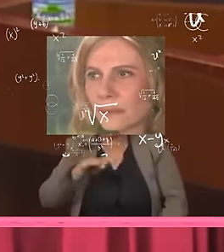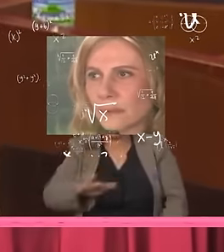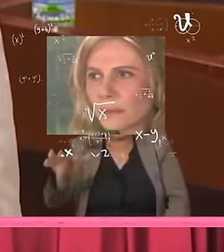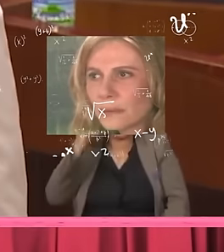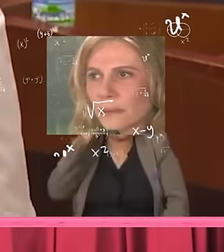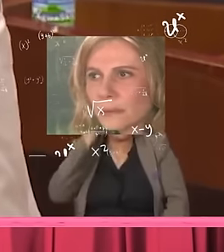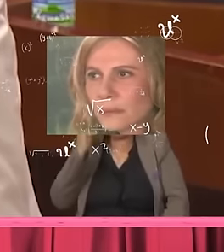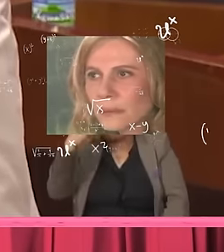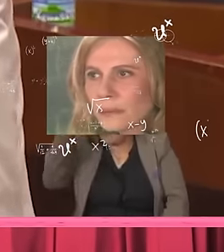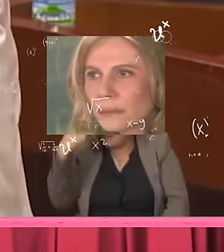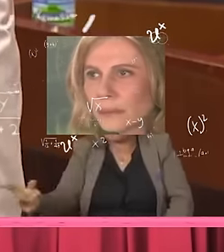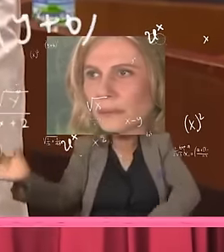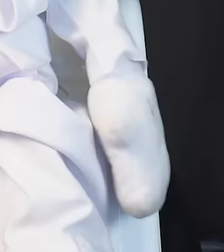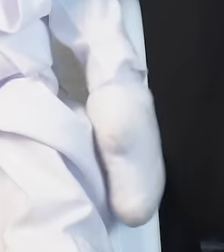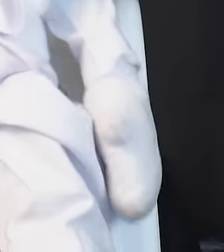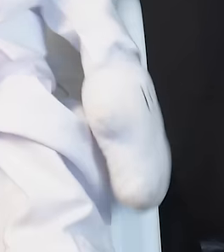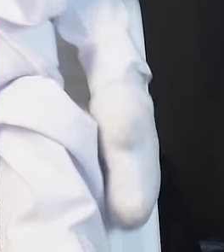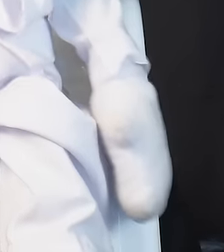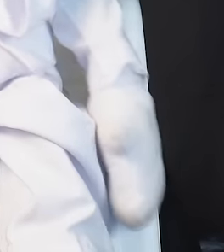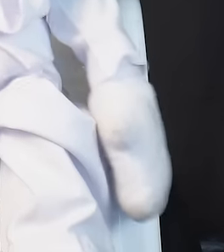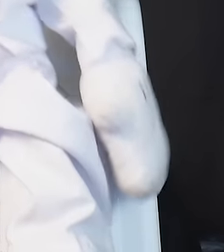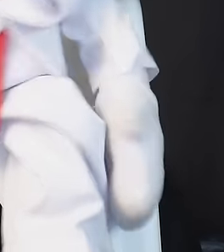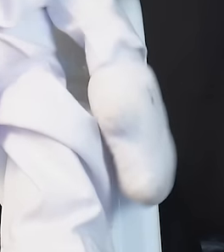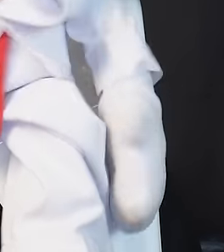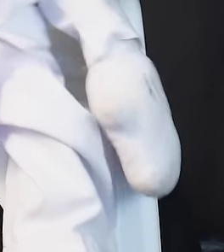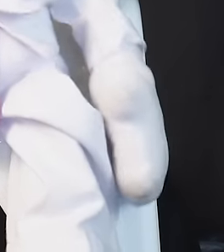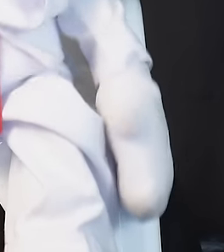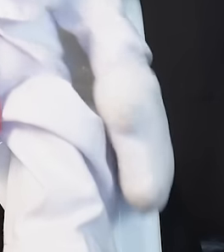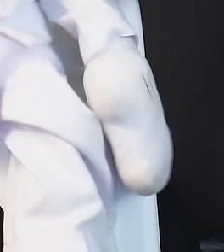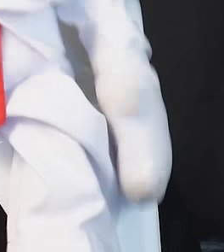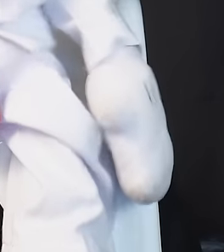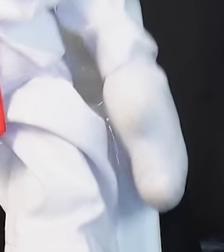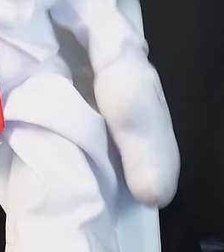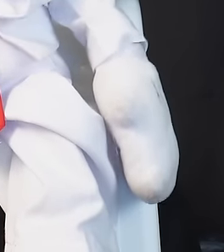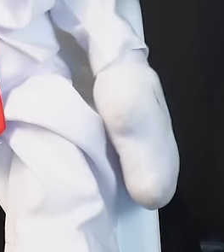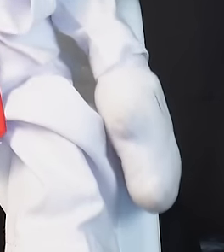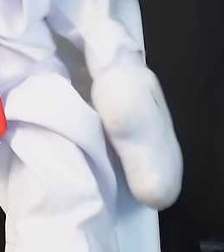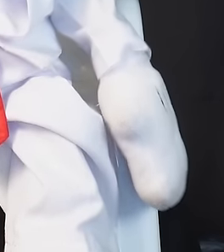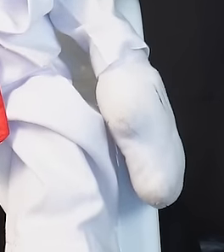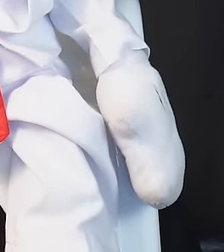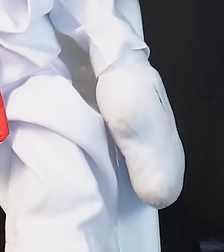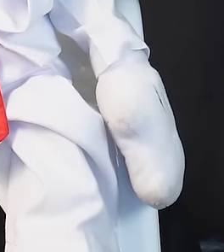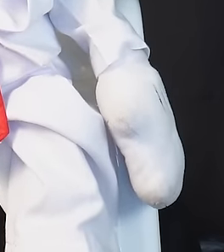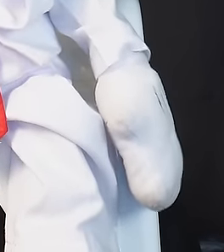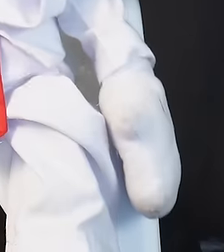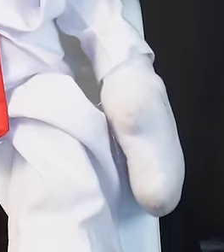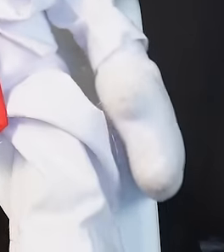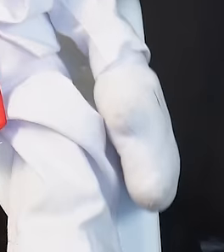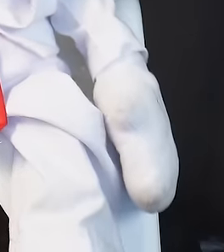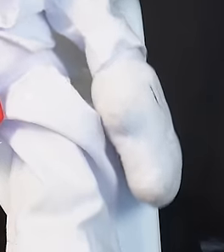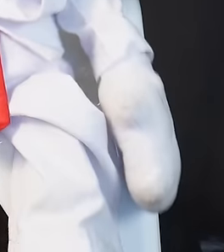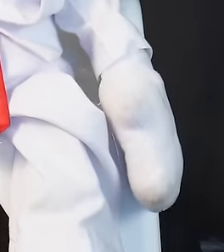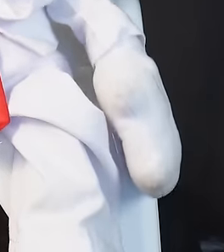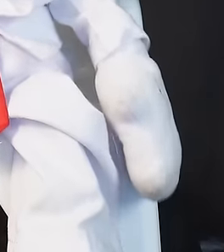edad. Que es el día del niño de Panamá. Que sea la última vez que hace un happy hour antes de los debates y no me invitan. Y parece que a mí no fue el único